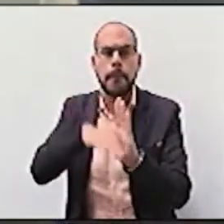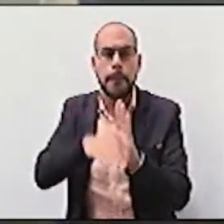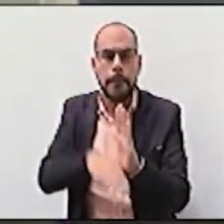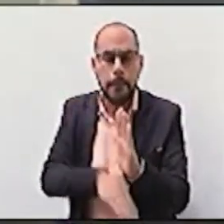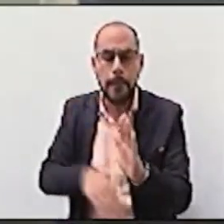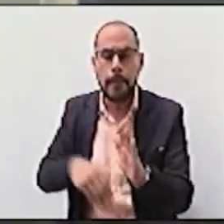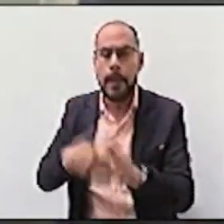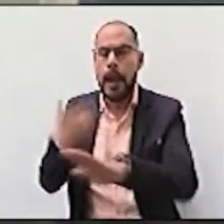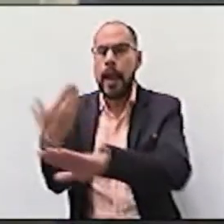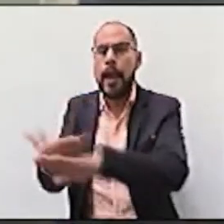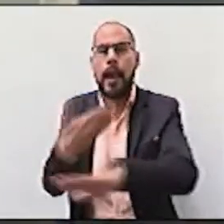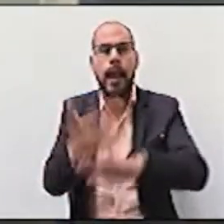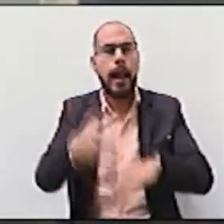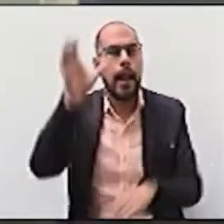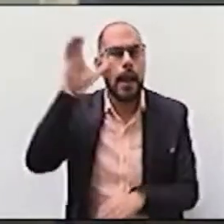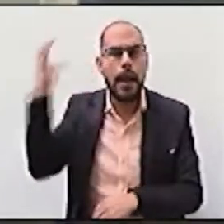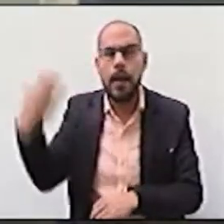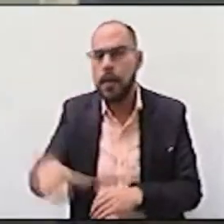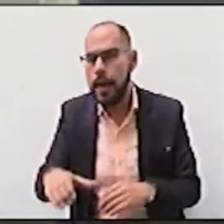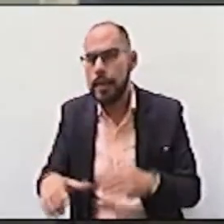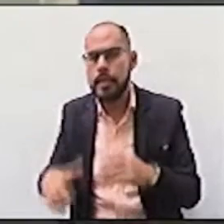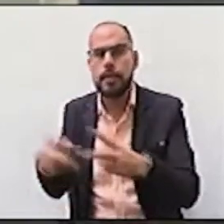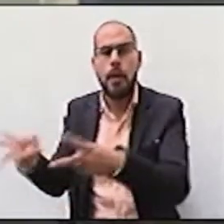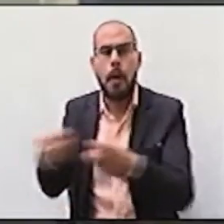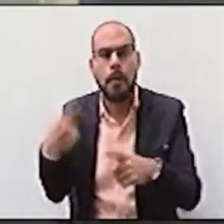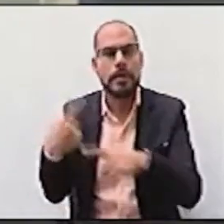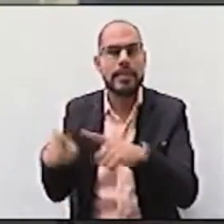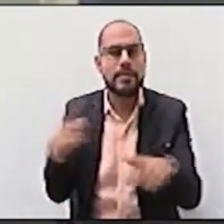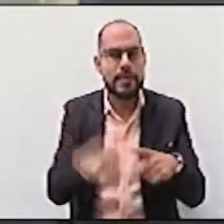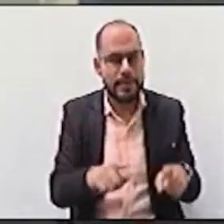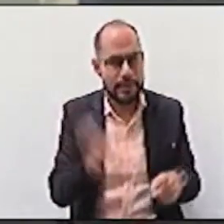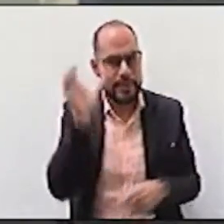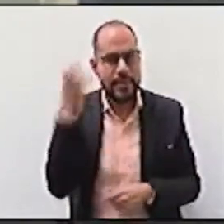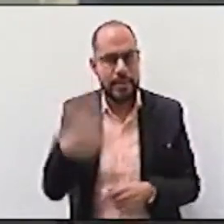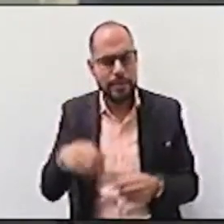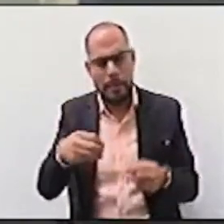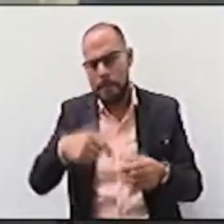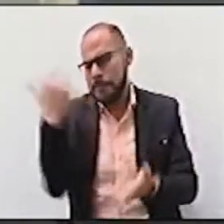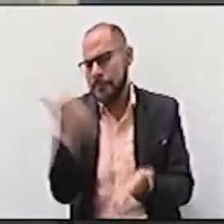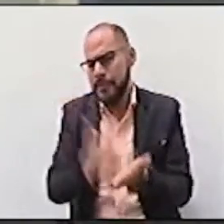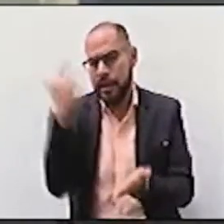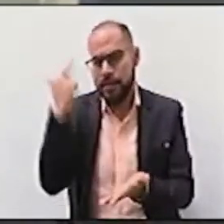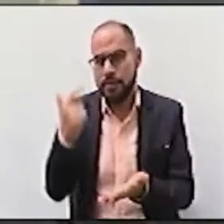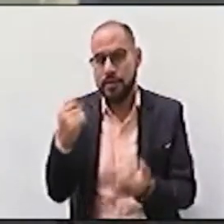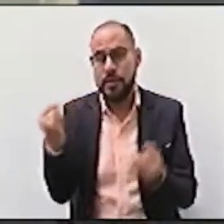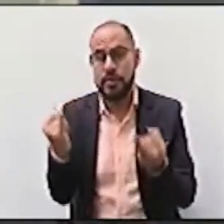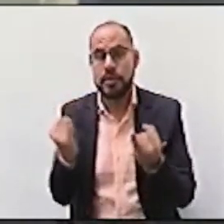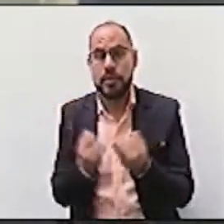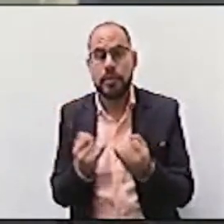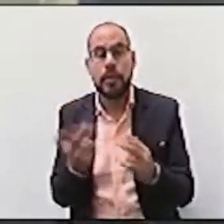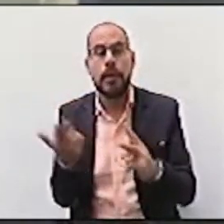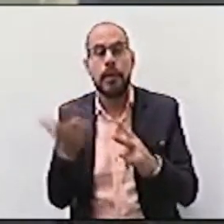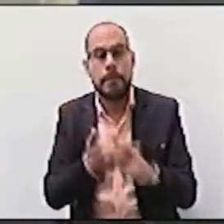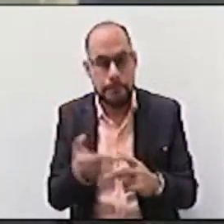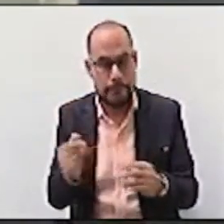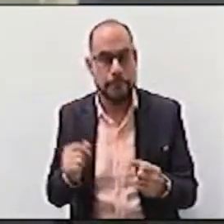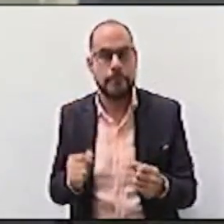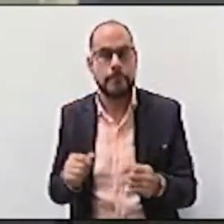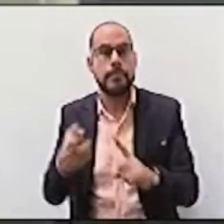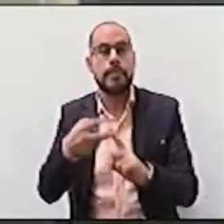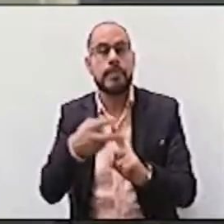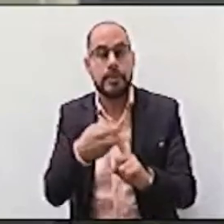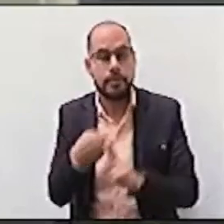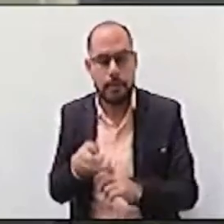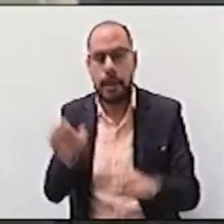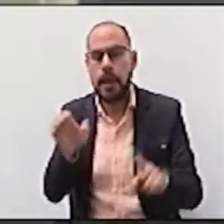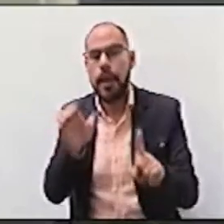considerable en la mayoría de los delitos de alto impacto. De hecho, homicidio doloso, secuestro,